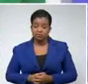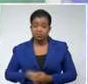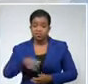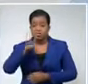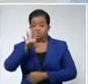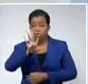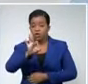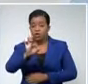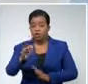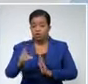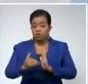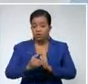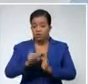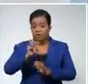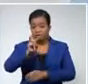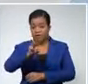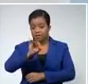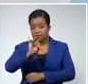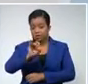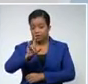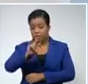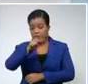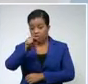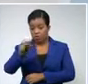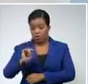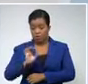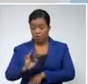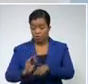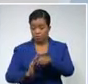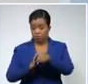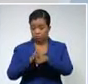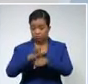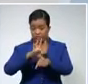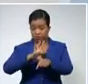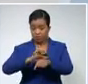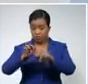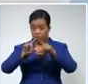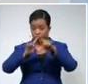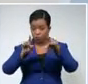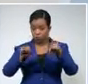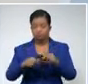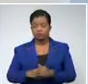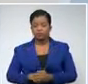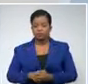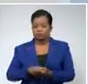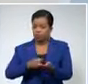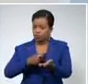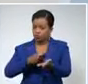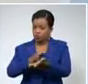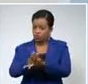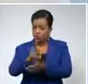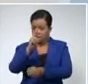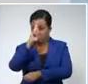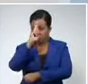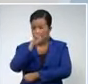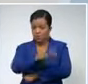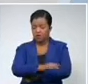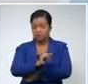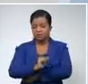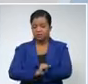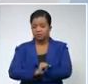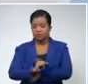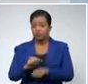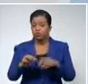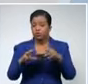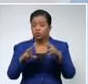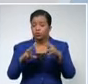58.379 pacientes que se han diagnosticado con la enfermedad en nuestro país, se mantienen ingresados, una cifra